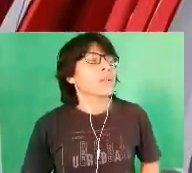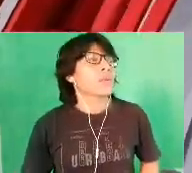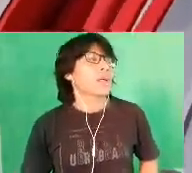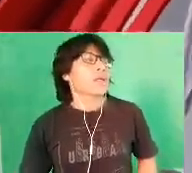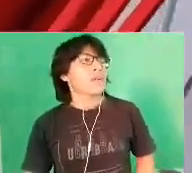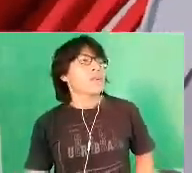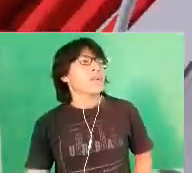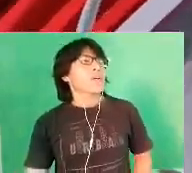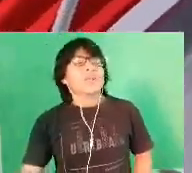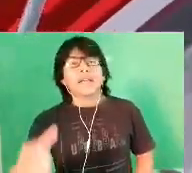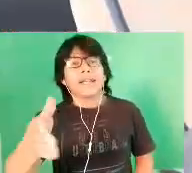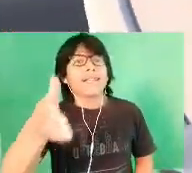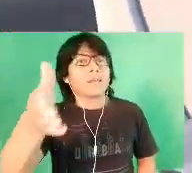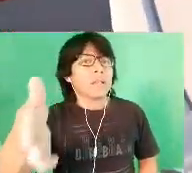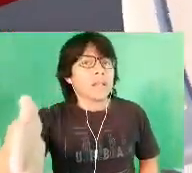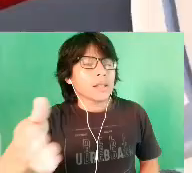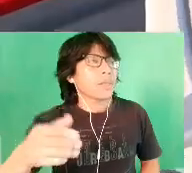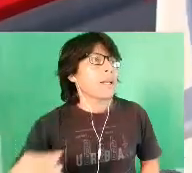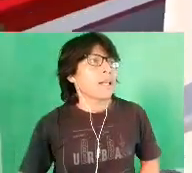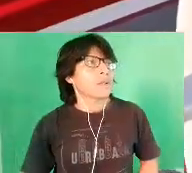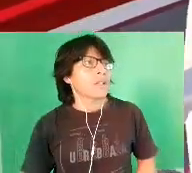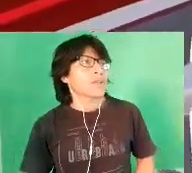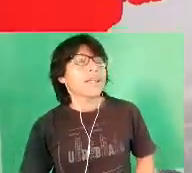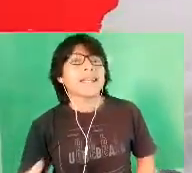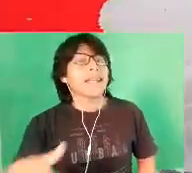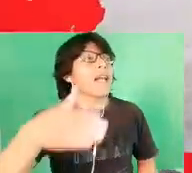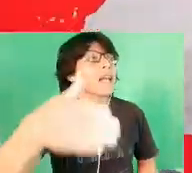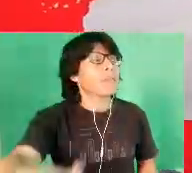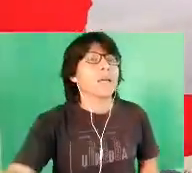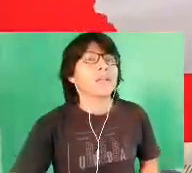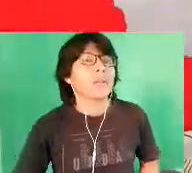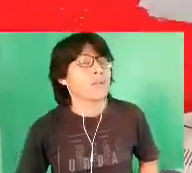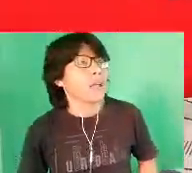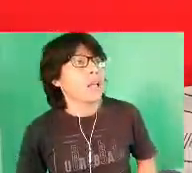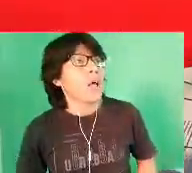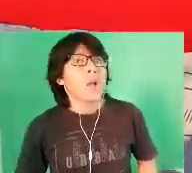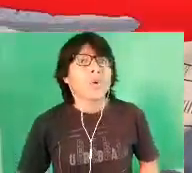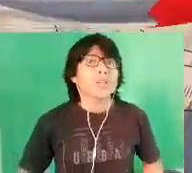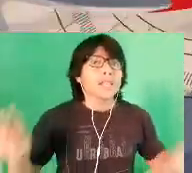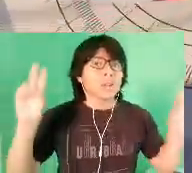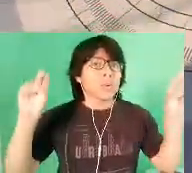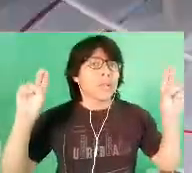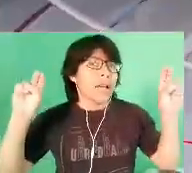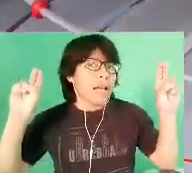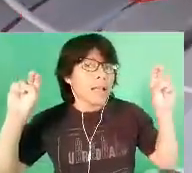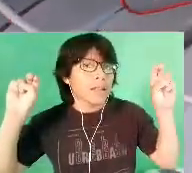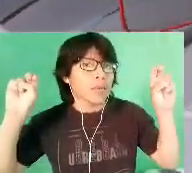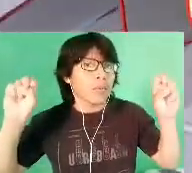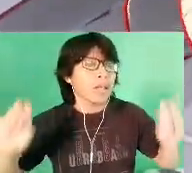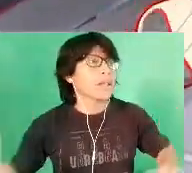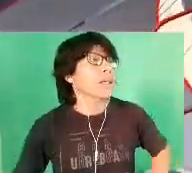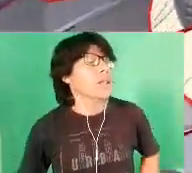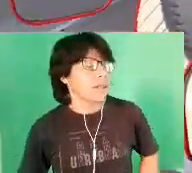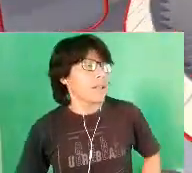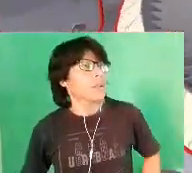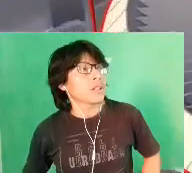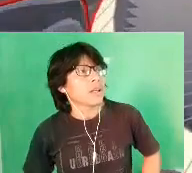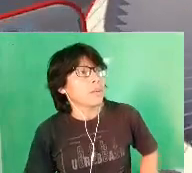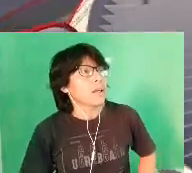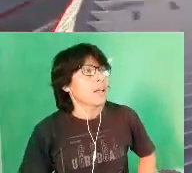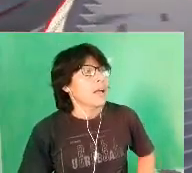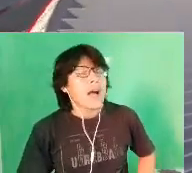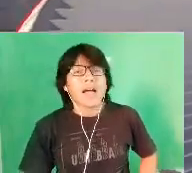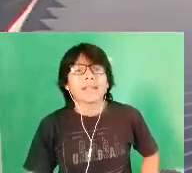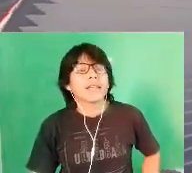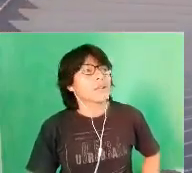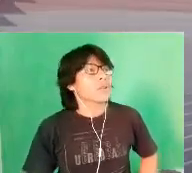Manuel López Obrador, o sea, directamente desde Palacio Nacional. Que llegaran a Palacio Nacional los estudiantes normalistas de